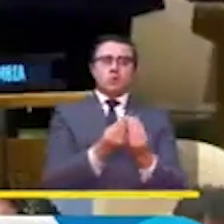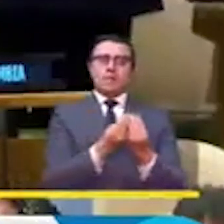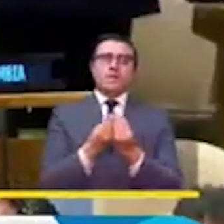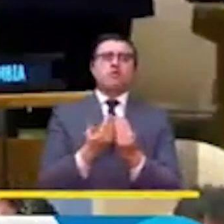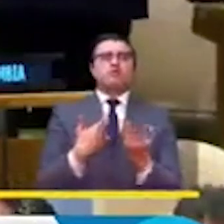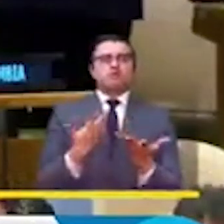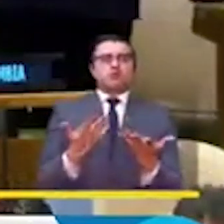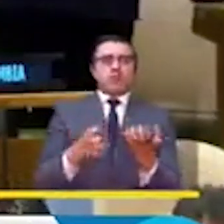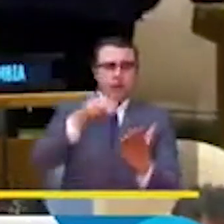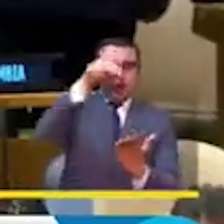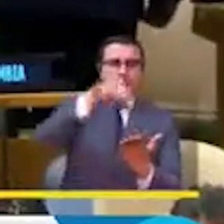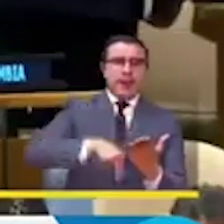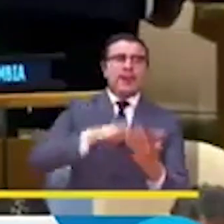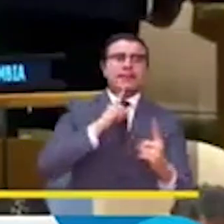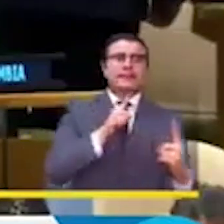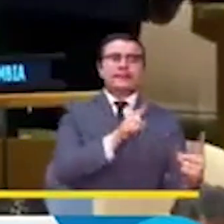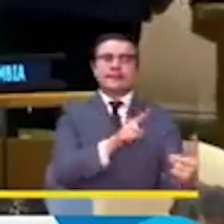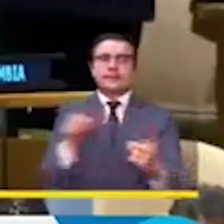este discurso.